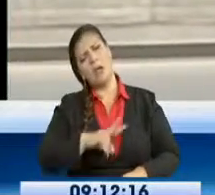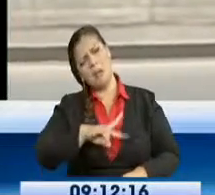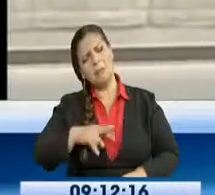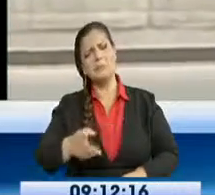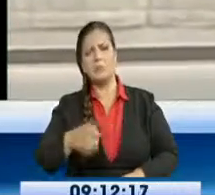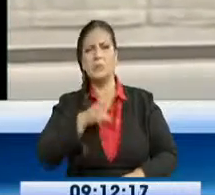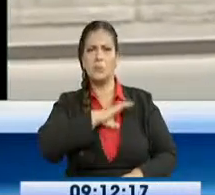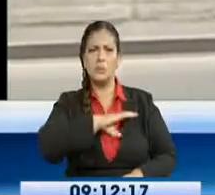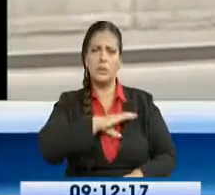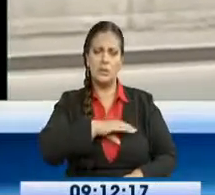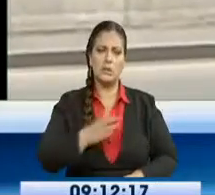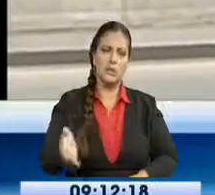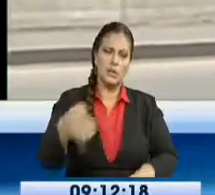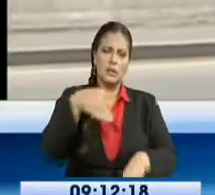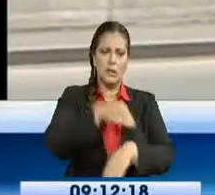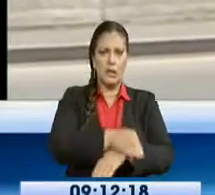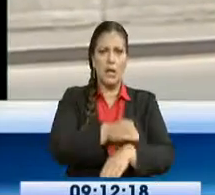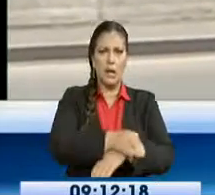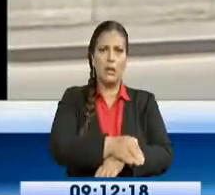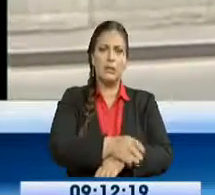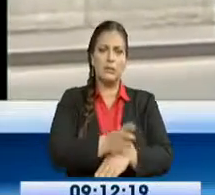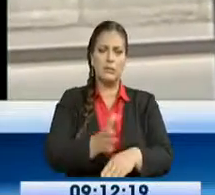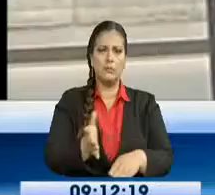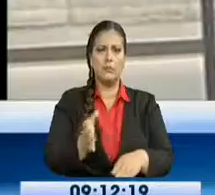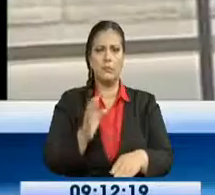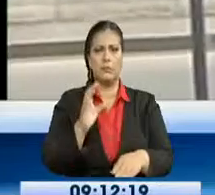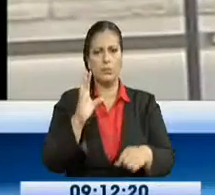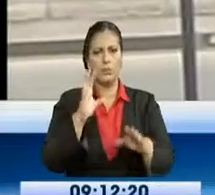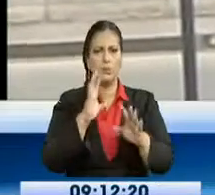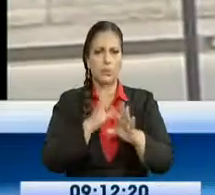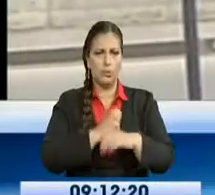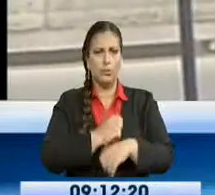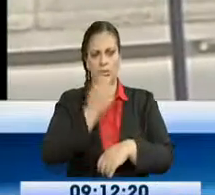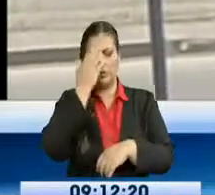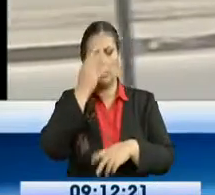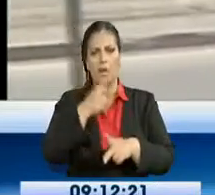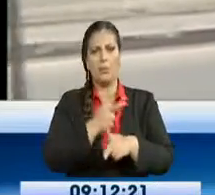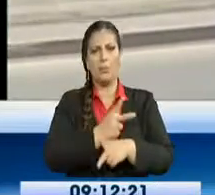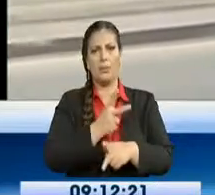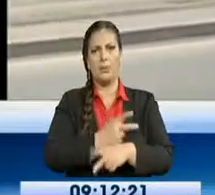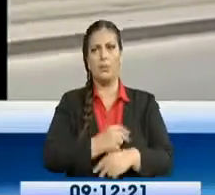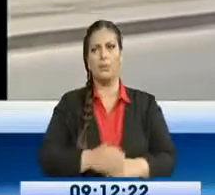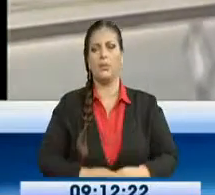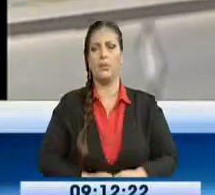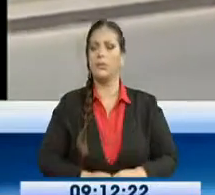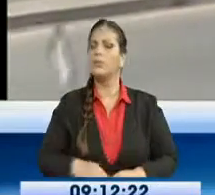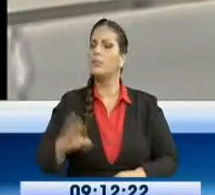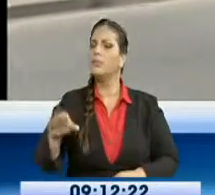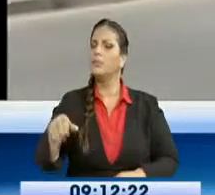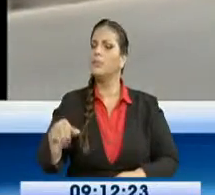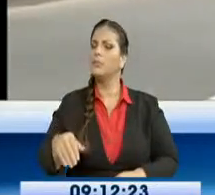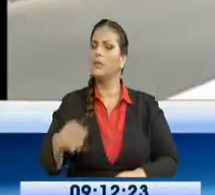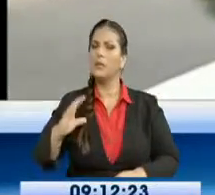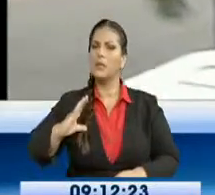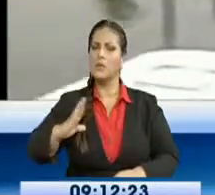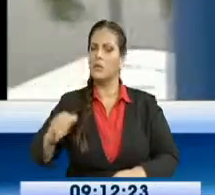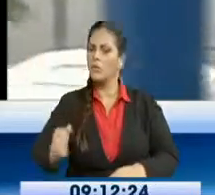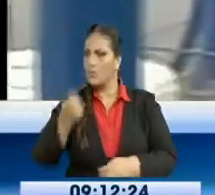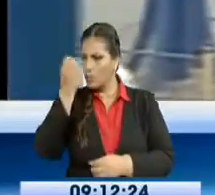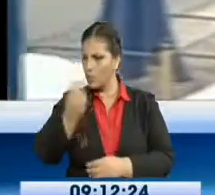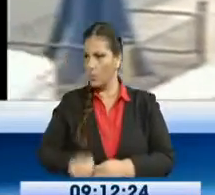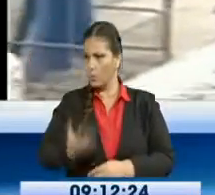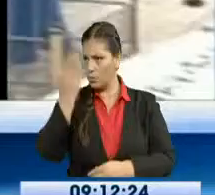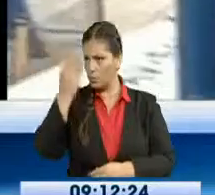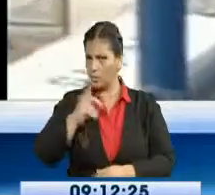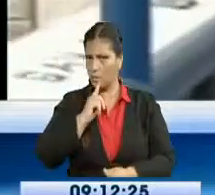todo en la tarde y en la noche, porque es muy peligroso. Voy a preguntarle, señora, buenos días. ¿Sabía usted que aquí es peligroso en este paso peatonal elevado? ¿La han asaltado